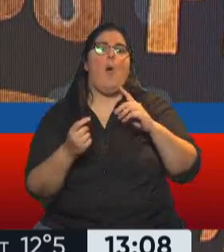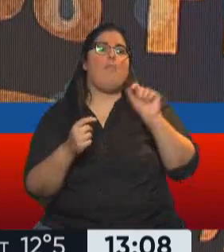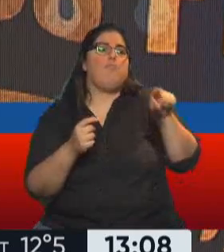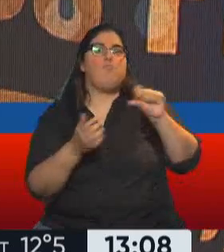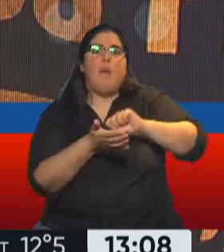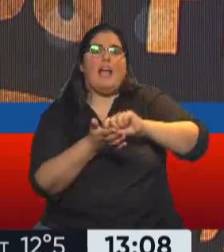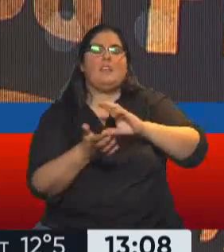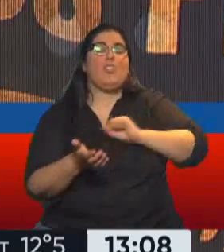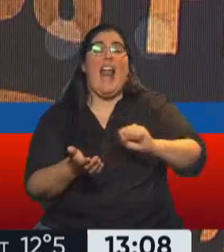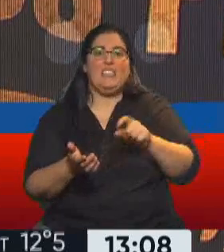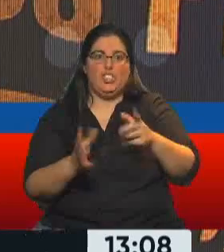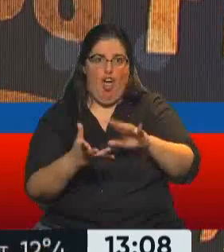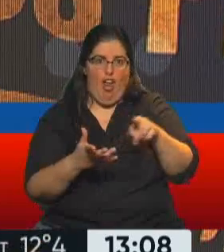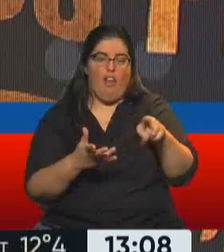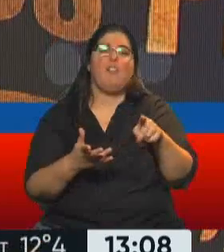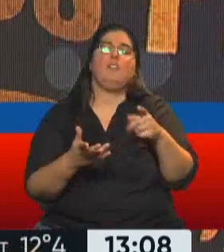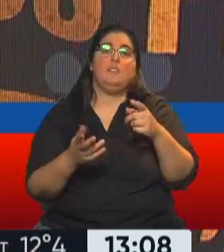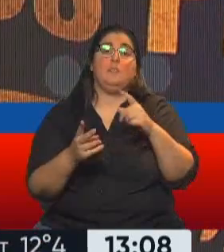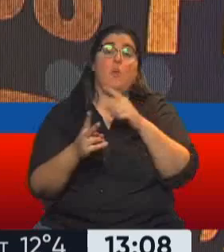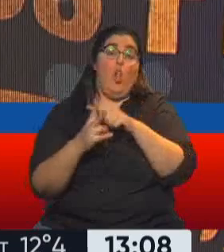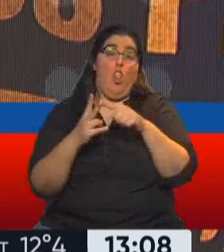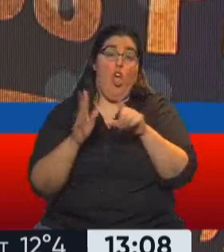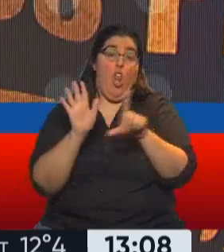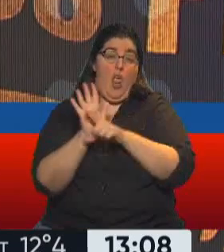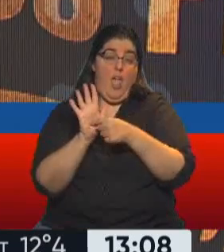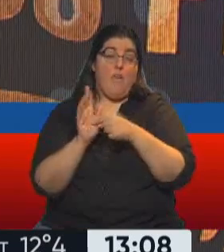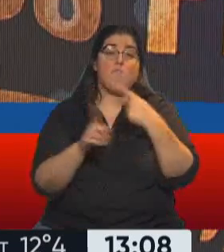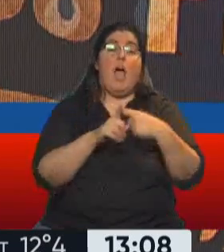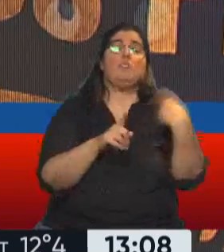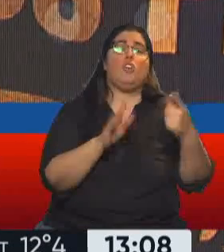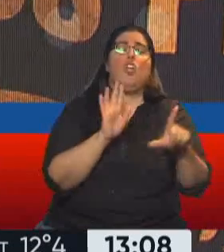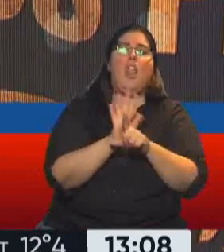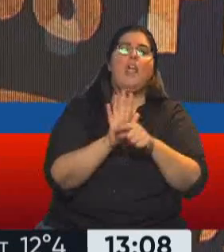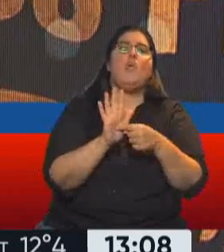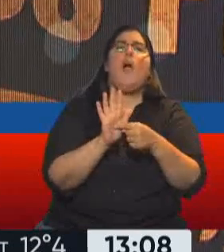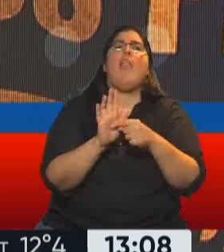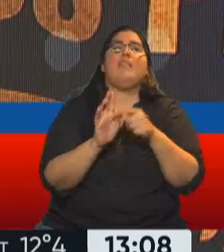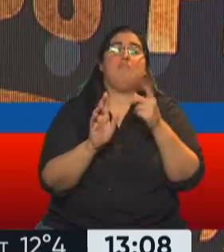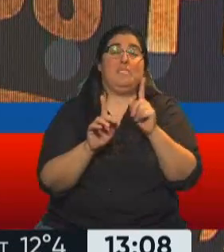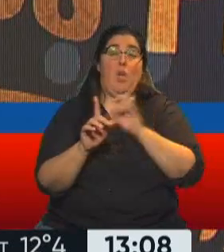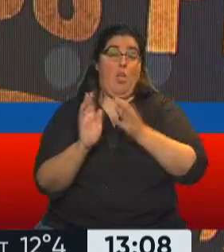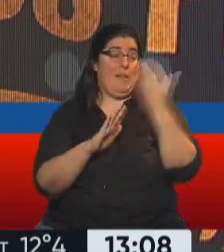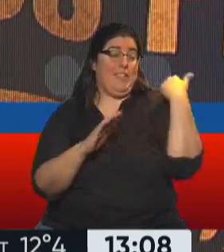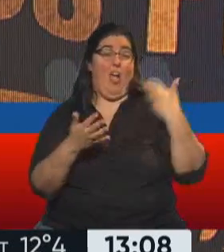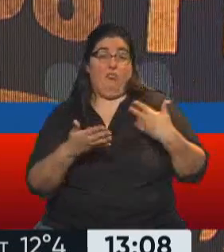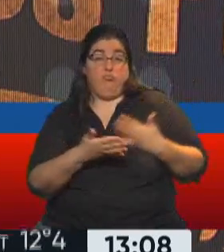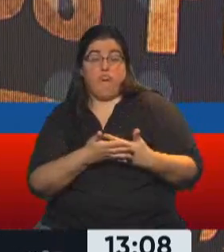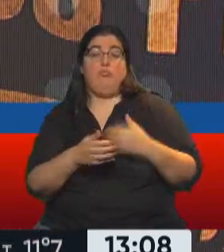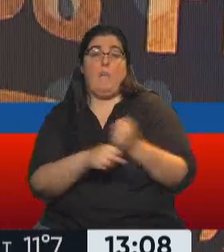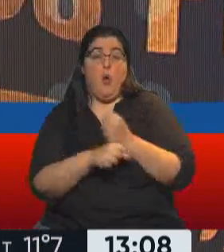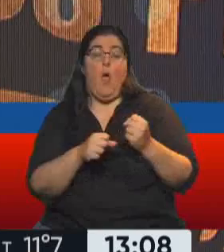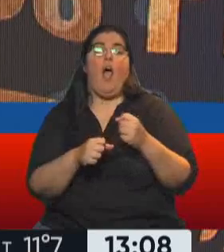ley que sancionaron también, junto con esa ley que mencionaba Rulo, hacia fines del año pasado, que justamente